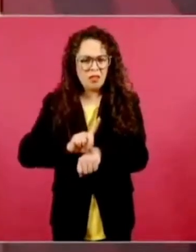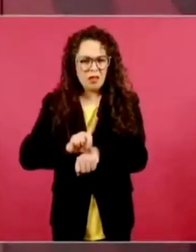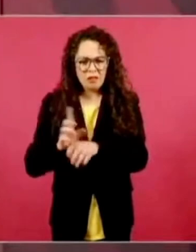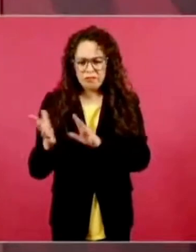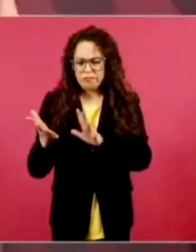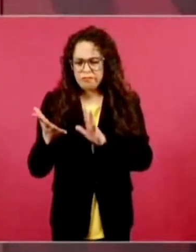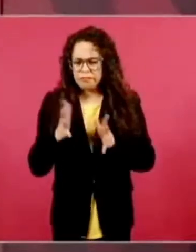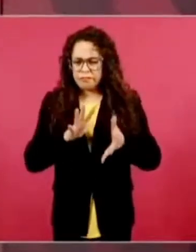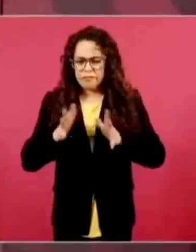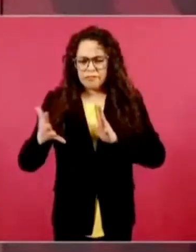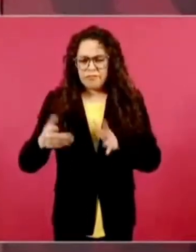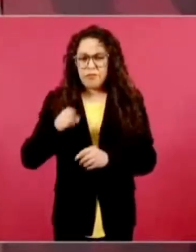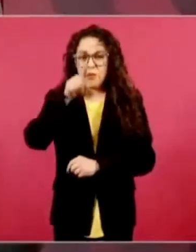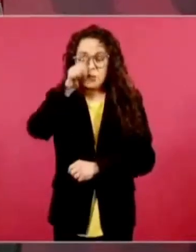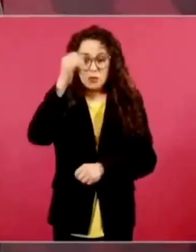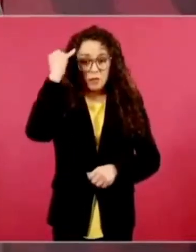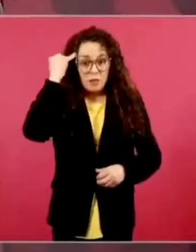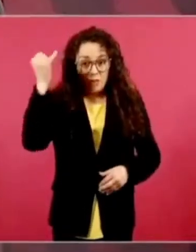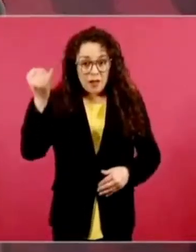Imagínense.